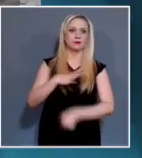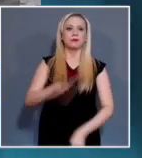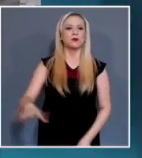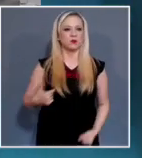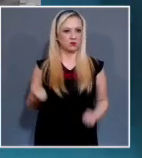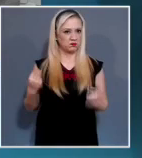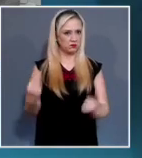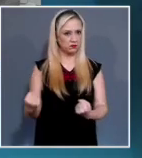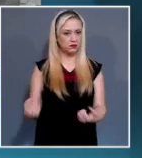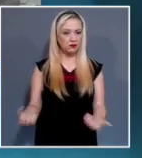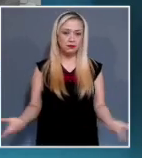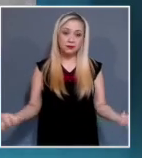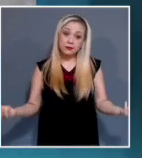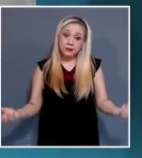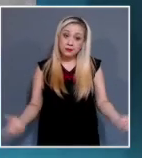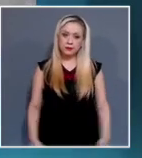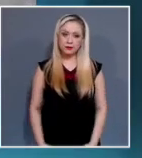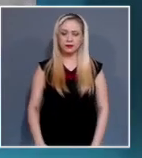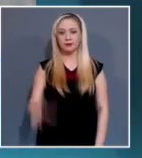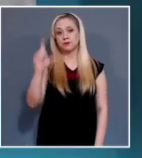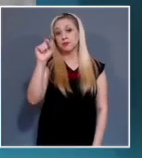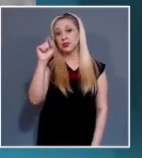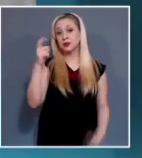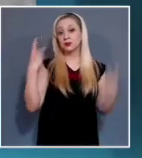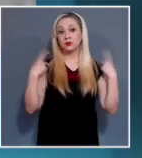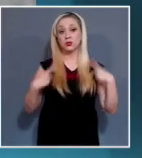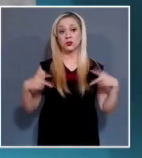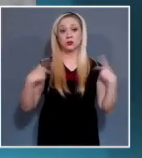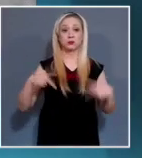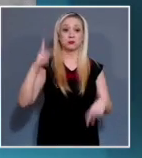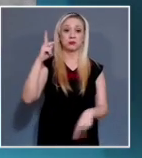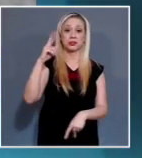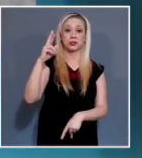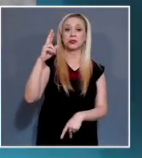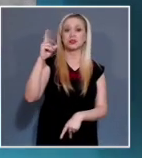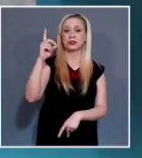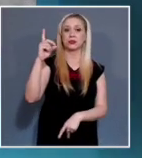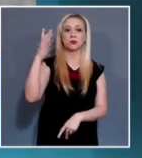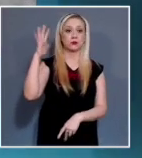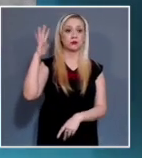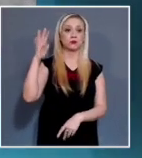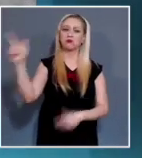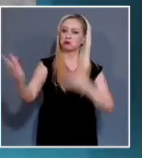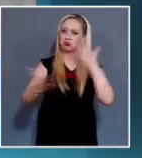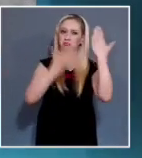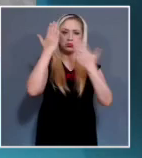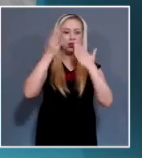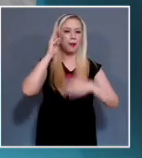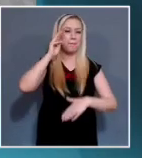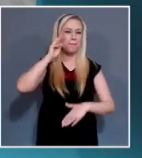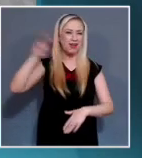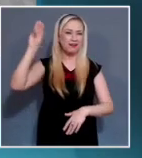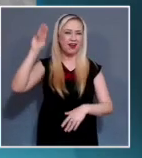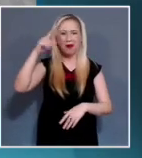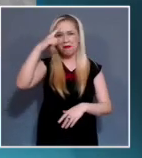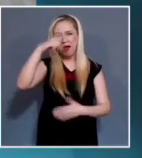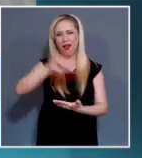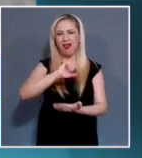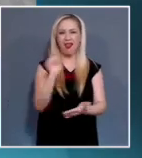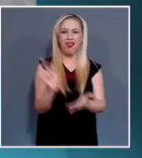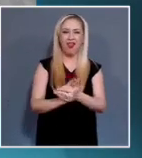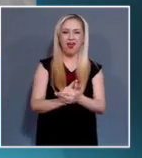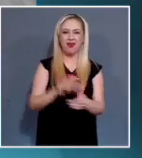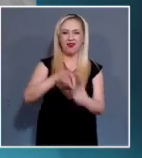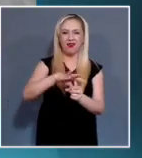20 funcionarios del PRD podrán acceder a la maestría en Derecho Electoral que imparte la Escuela Judicial Electoral, maestría de la